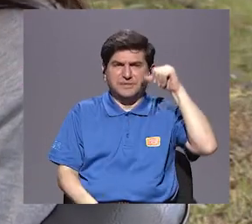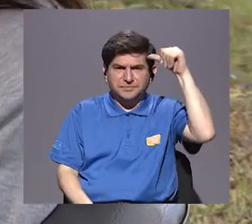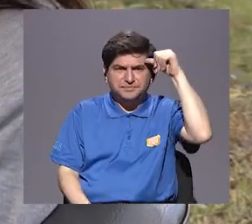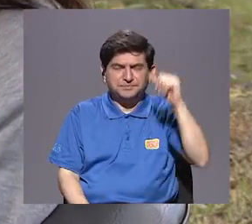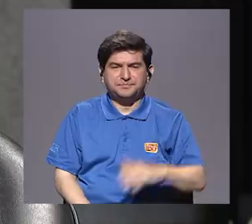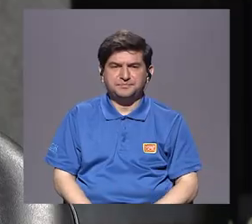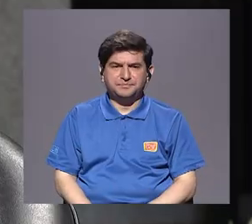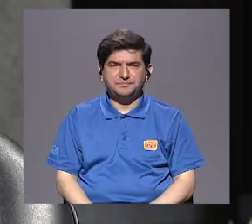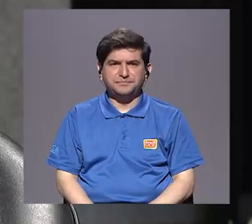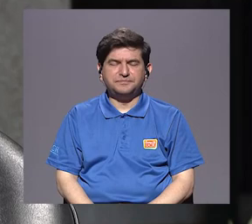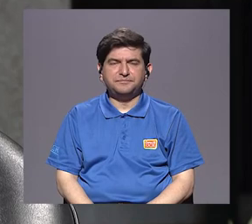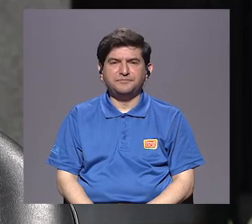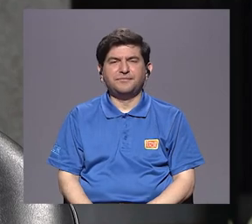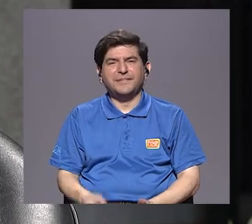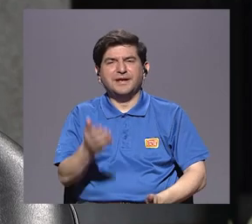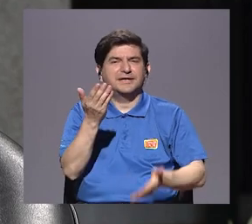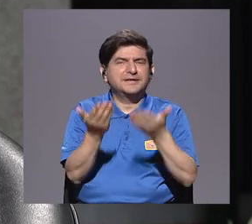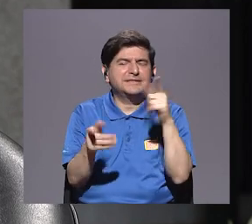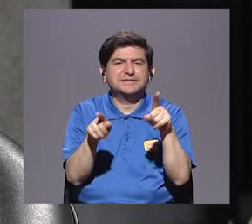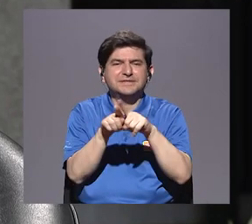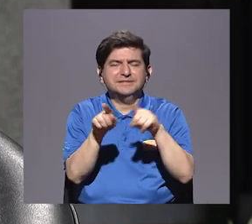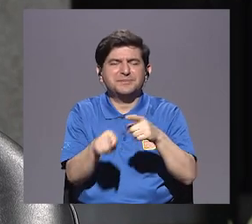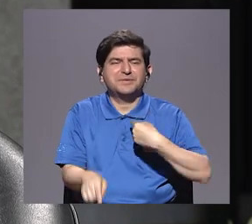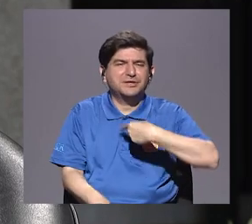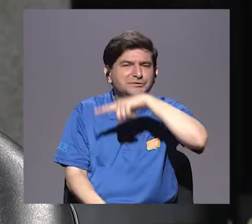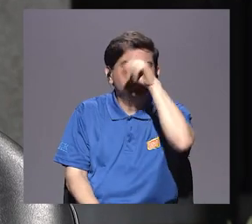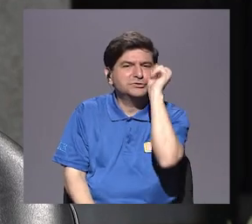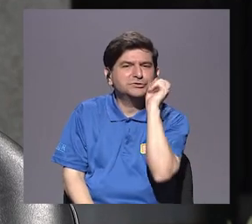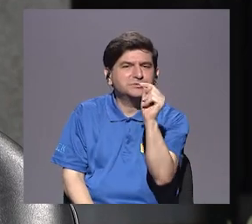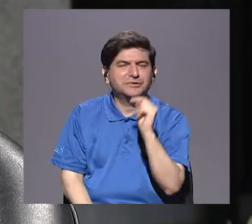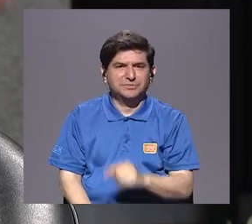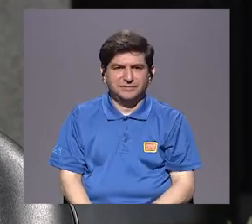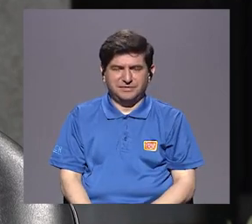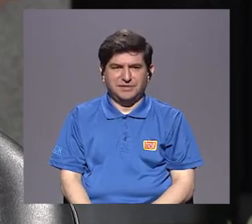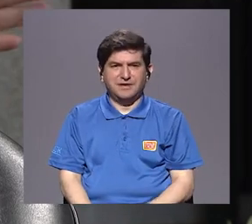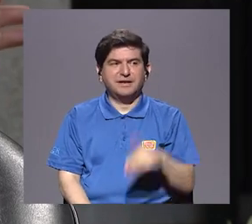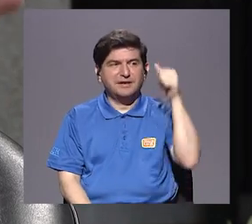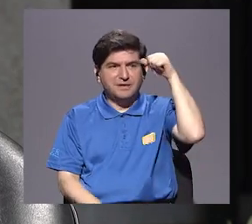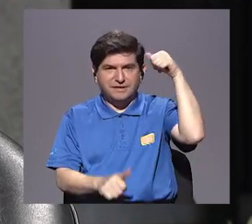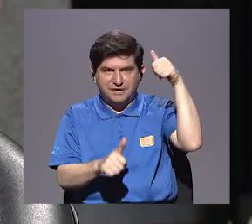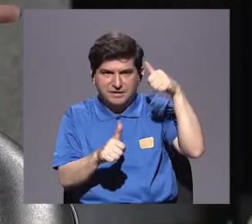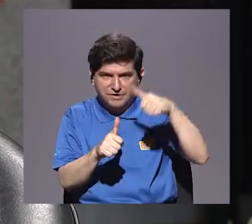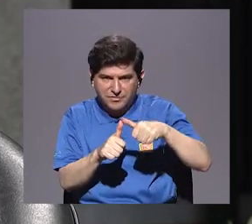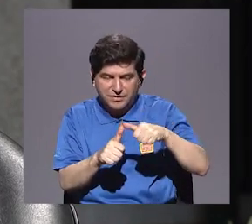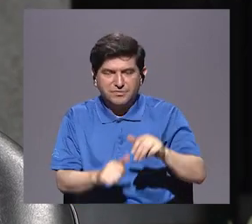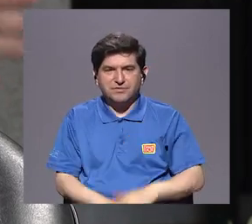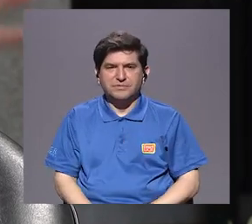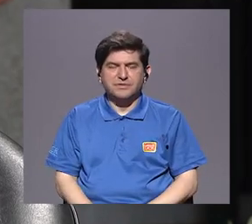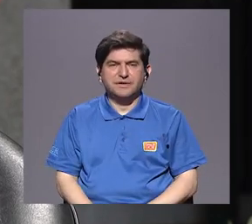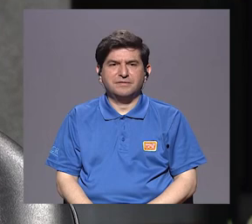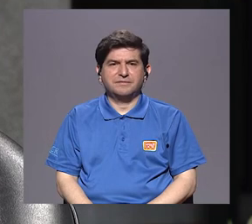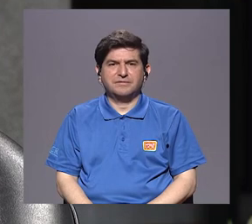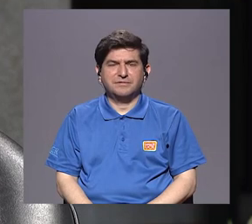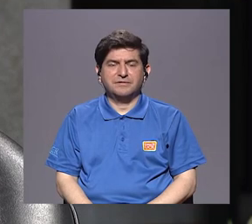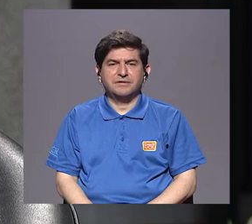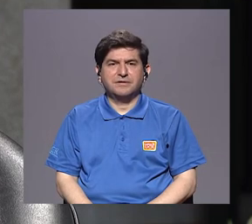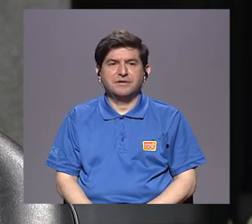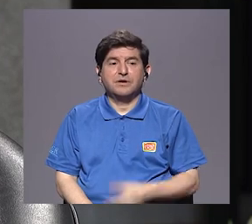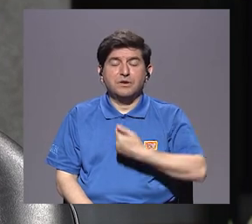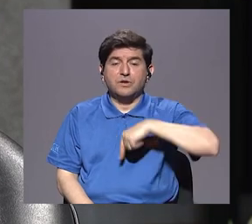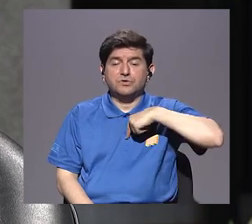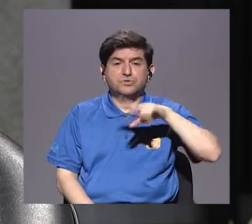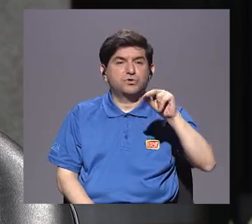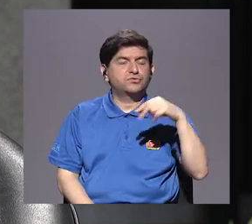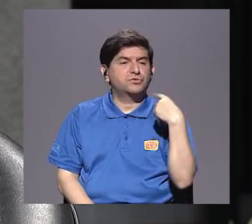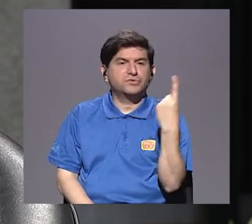adultos. A todos. Y tal vez también iba a preguntarle que tomemos en cuenta, a propósito de cuando pregunta, que no nos